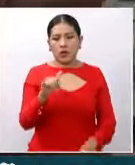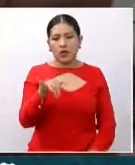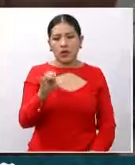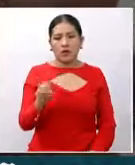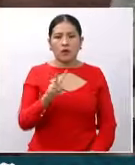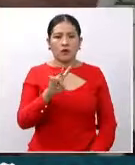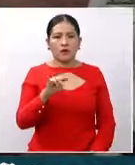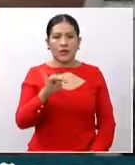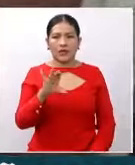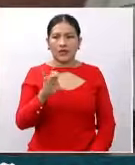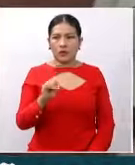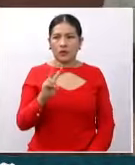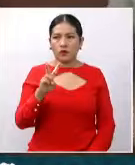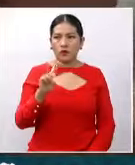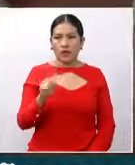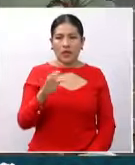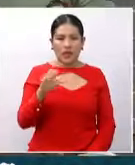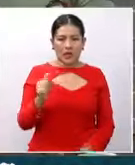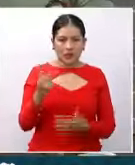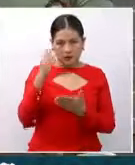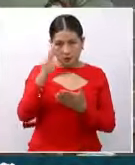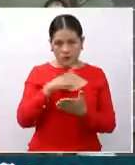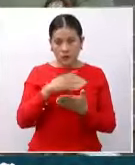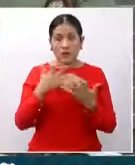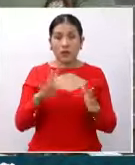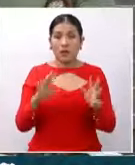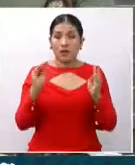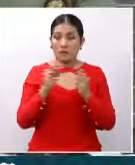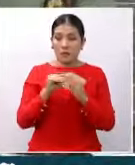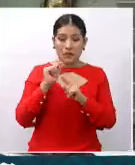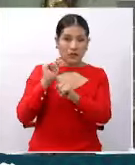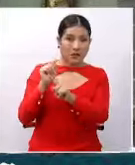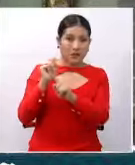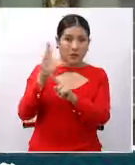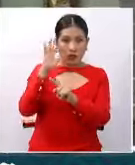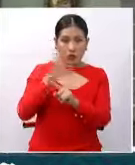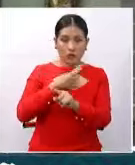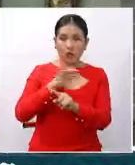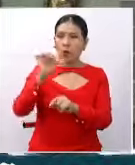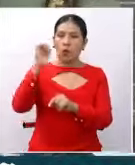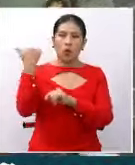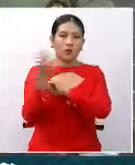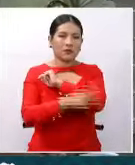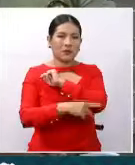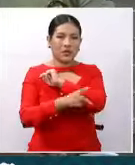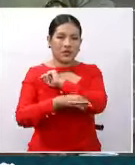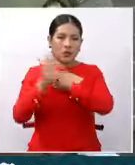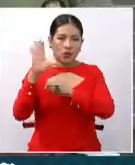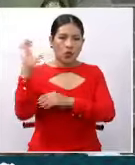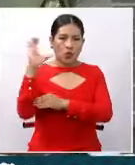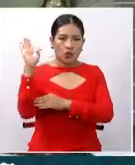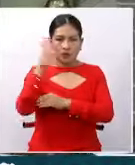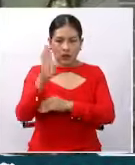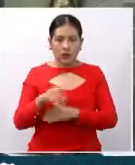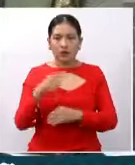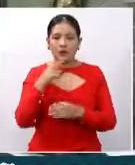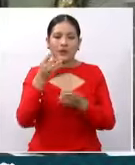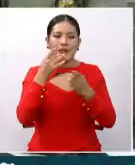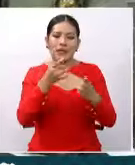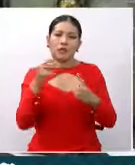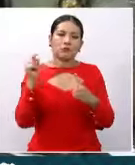Vinicio Fogaca das Neves, quien además está acusado en ese país de cometer